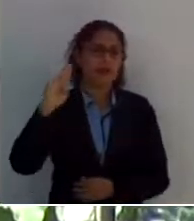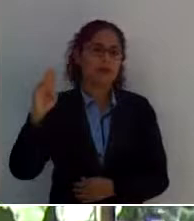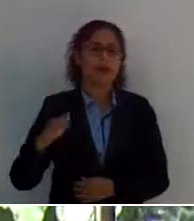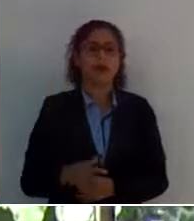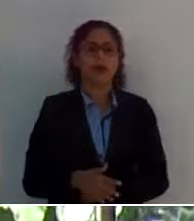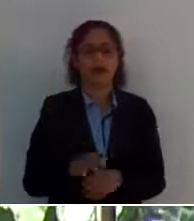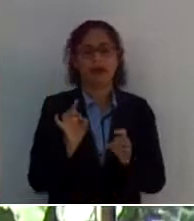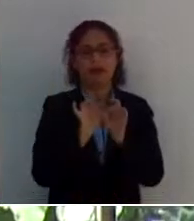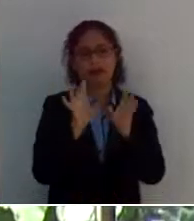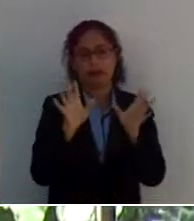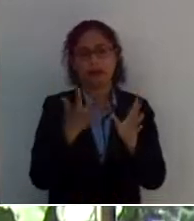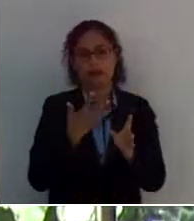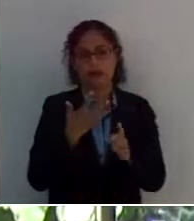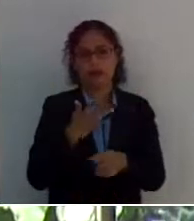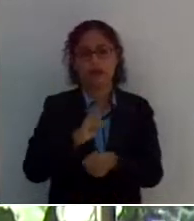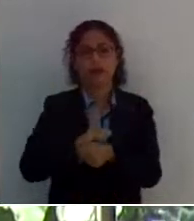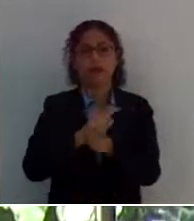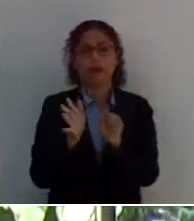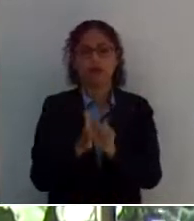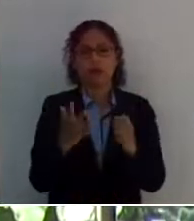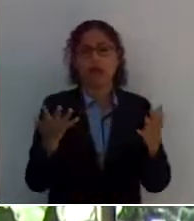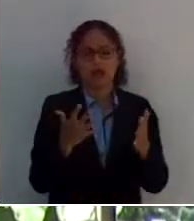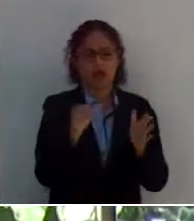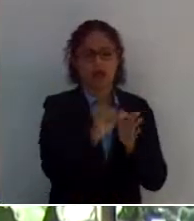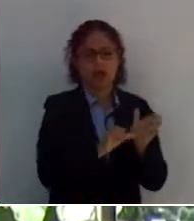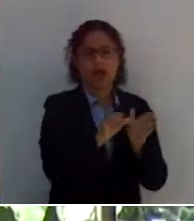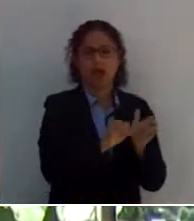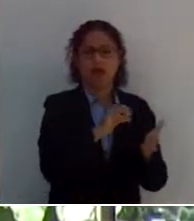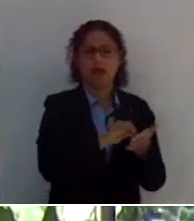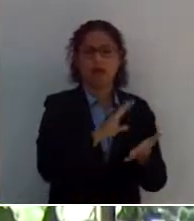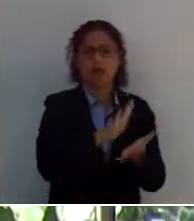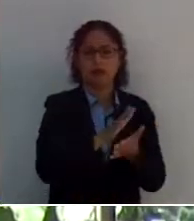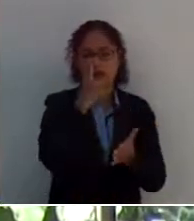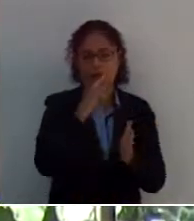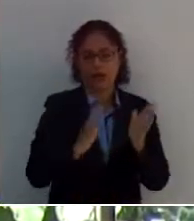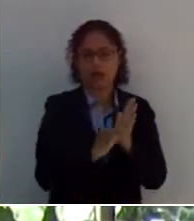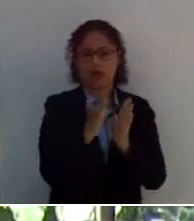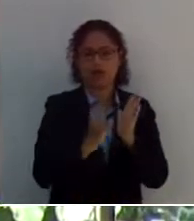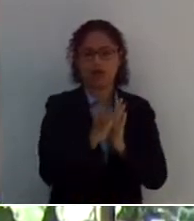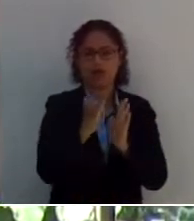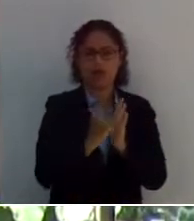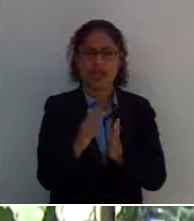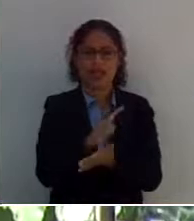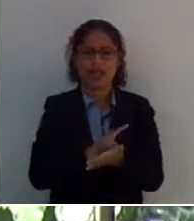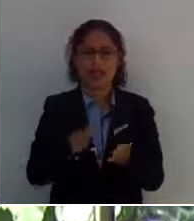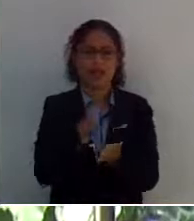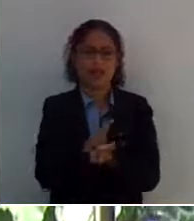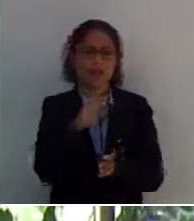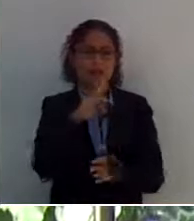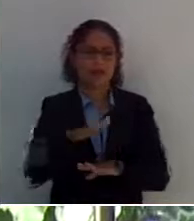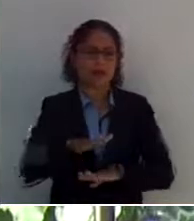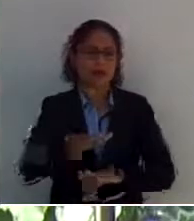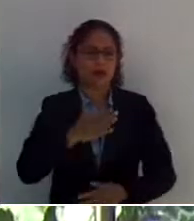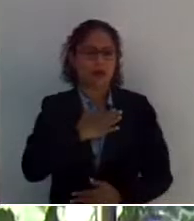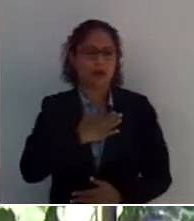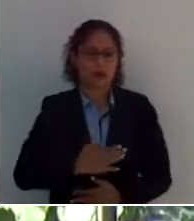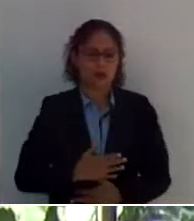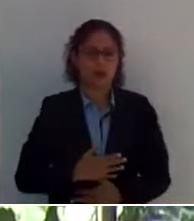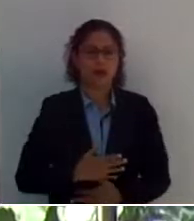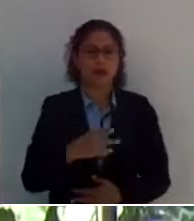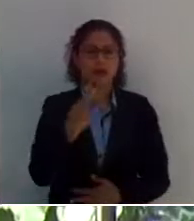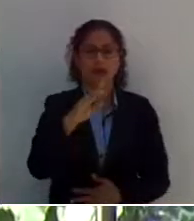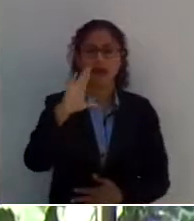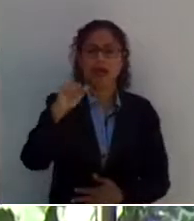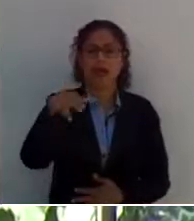de la contingencia, generamos una agenda de acciones que van desde la construcción de legislaciones más justas con la Agenda Legislativa